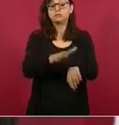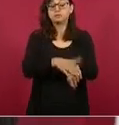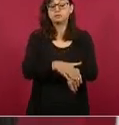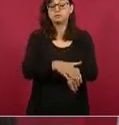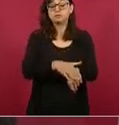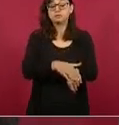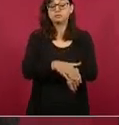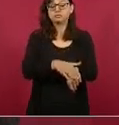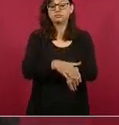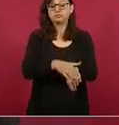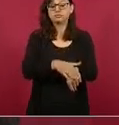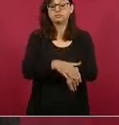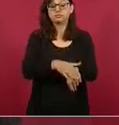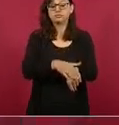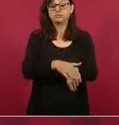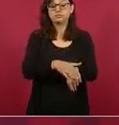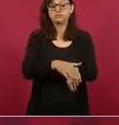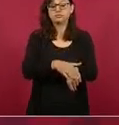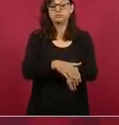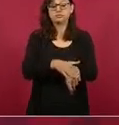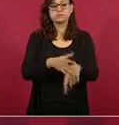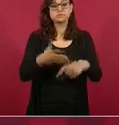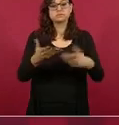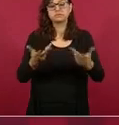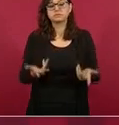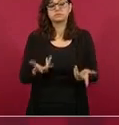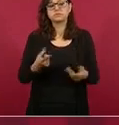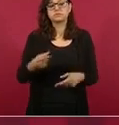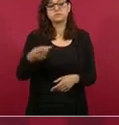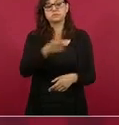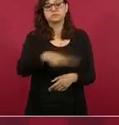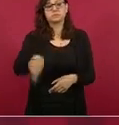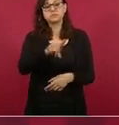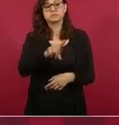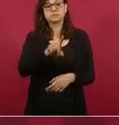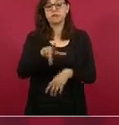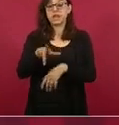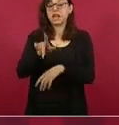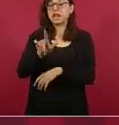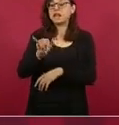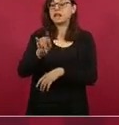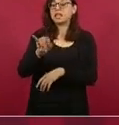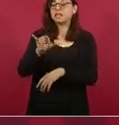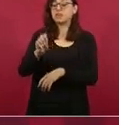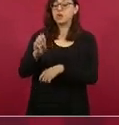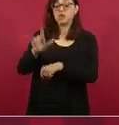maneras no van a poder disponer de litio,